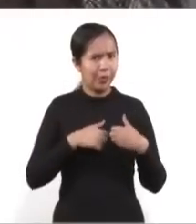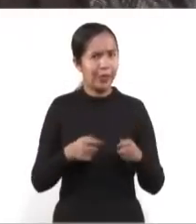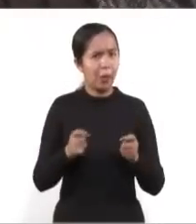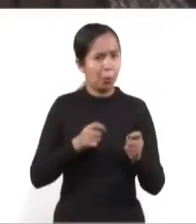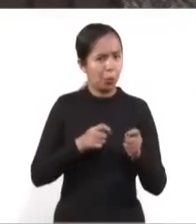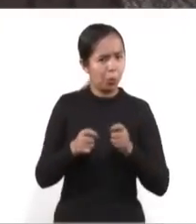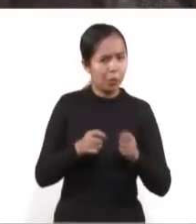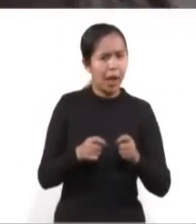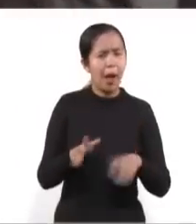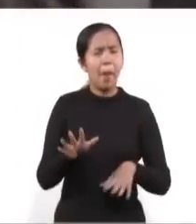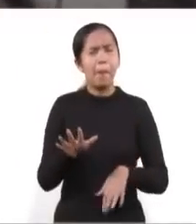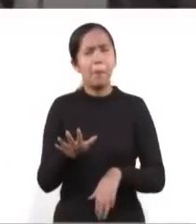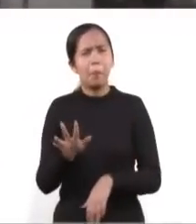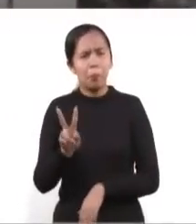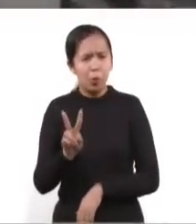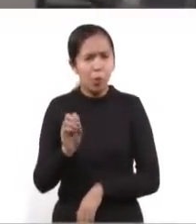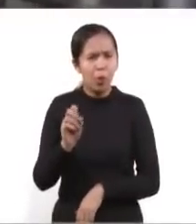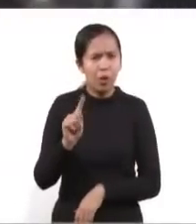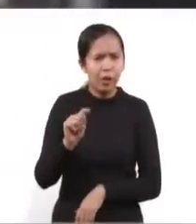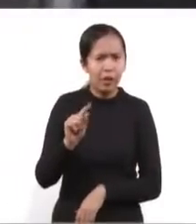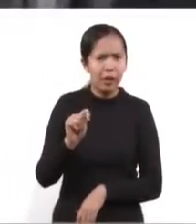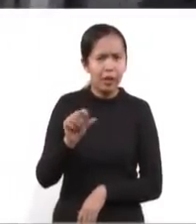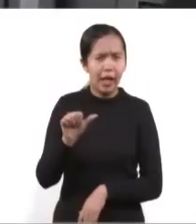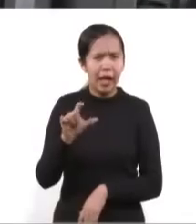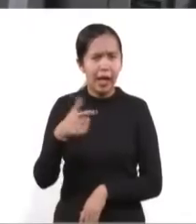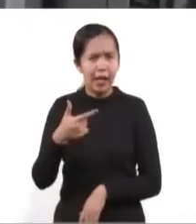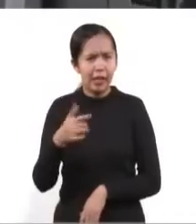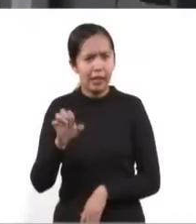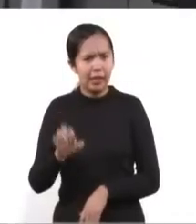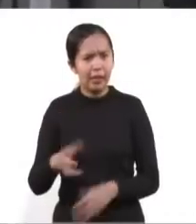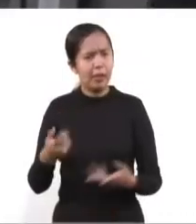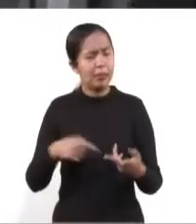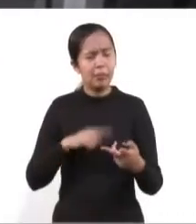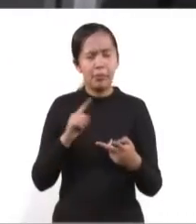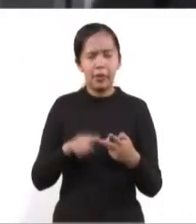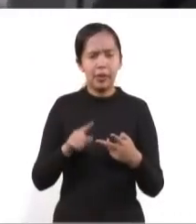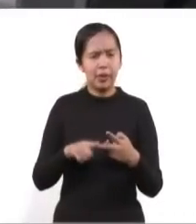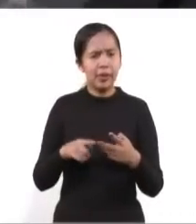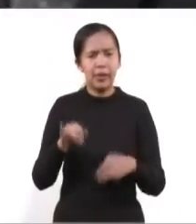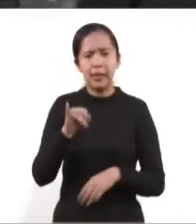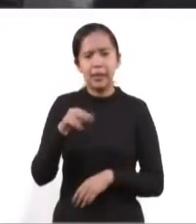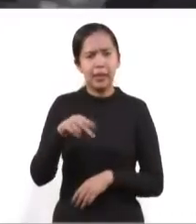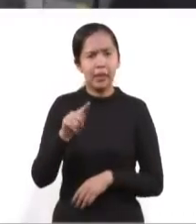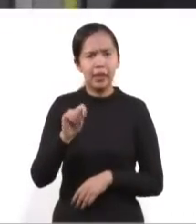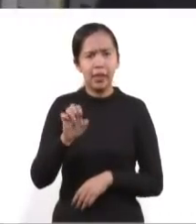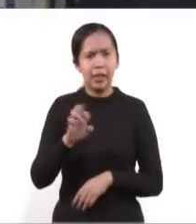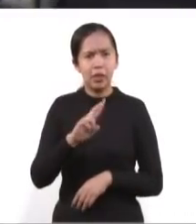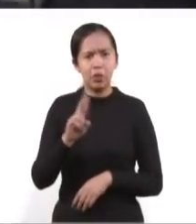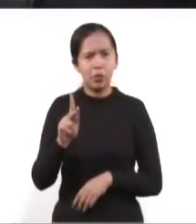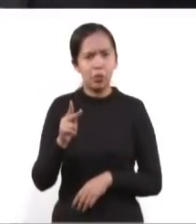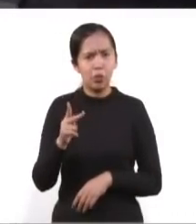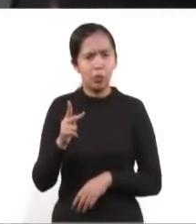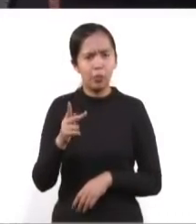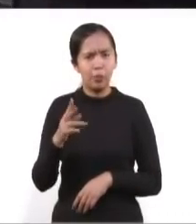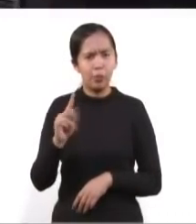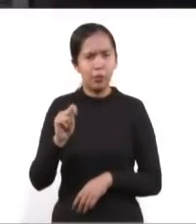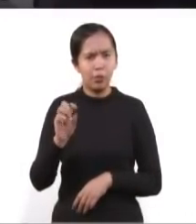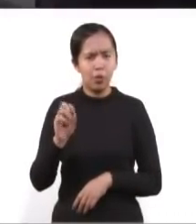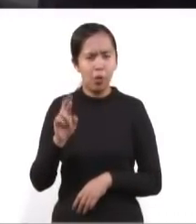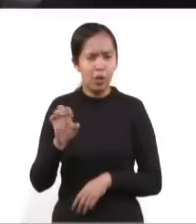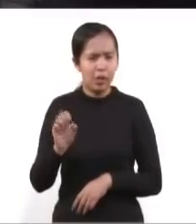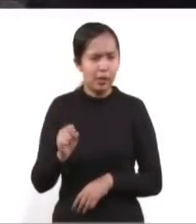voltaje, corriente, todo lo que mandan las señales de los relevadores, los interruptores, allá ellos pueden abrir,